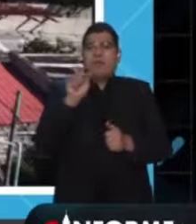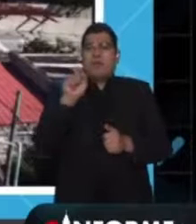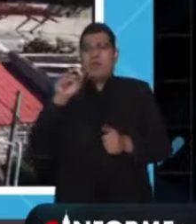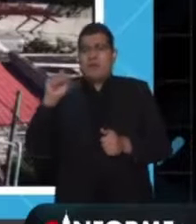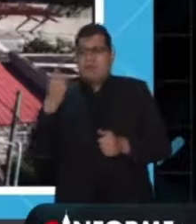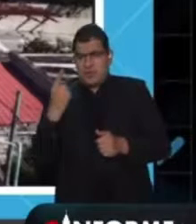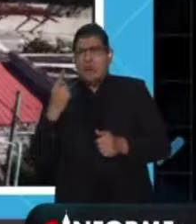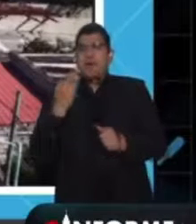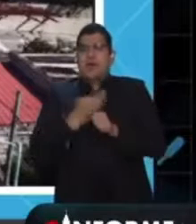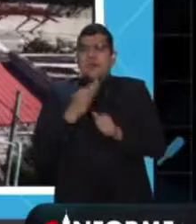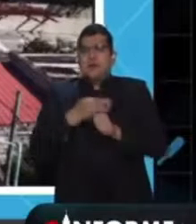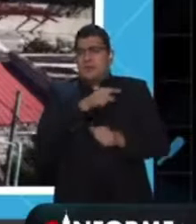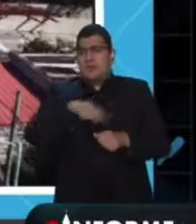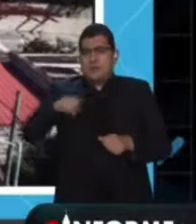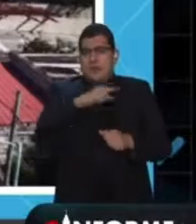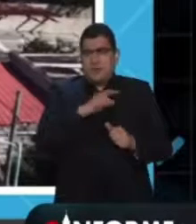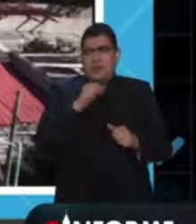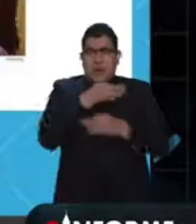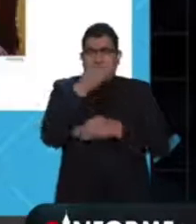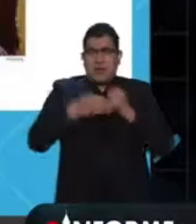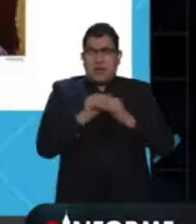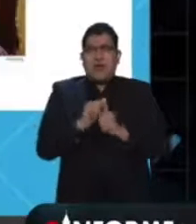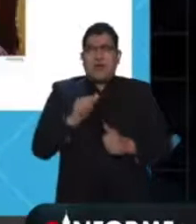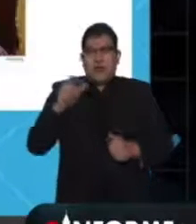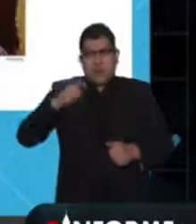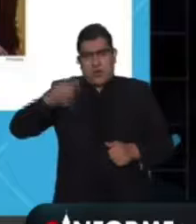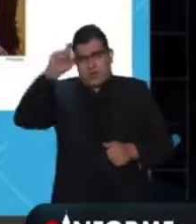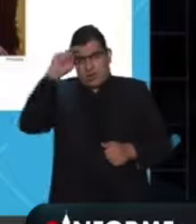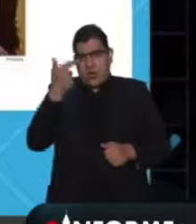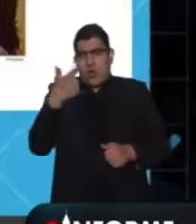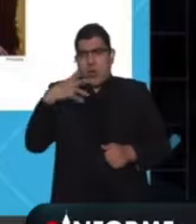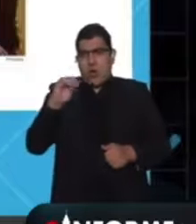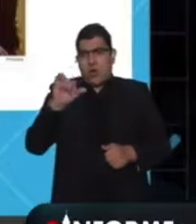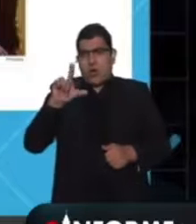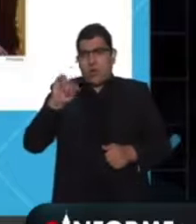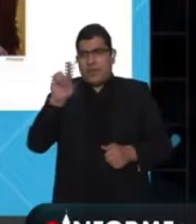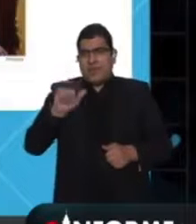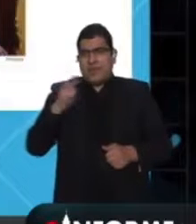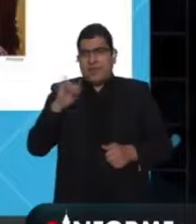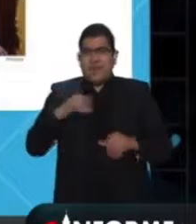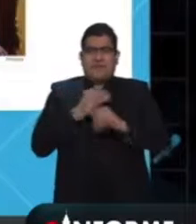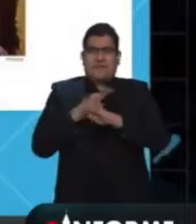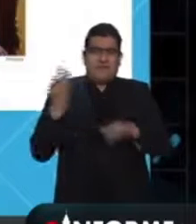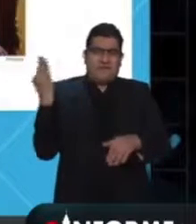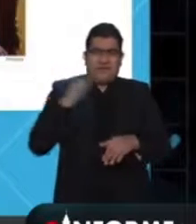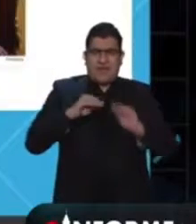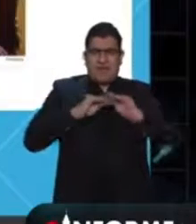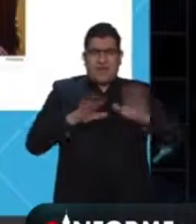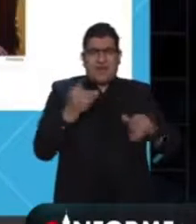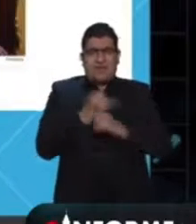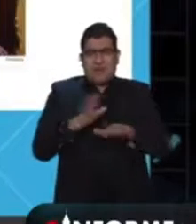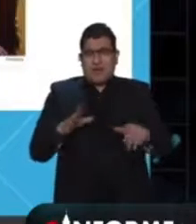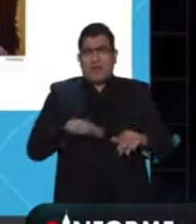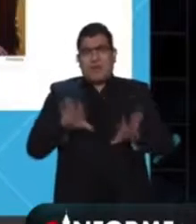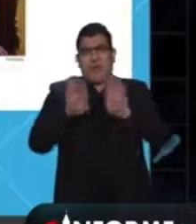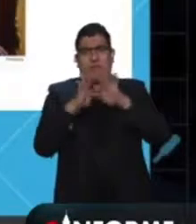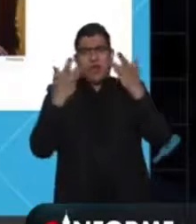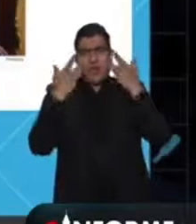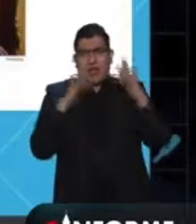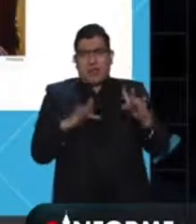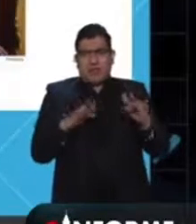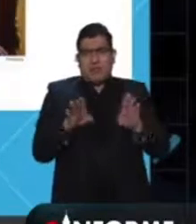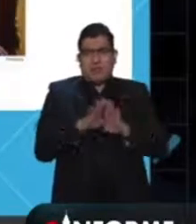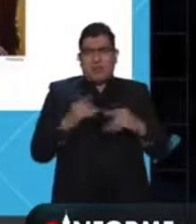nacionales publican la noticia falsa que el subsecretario Hugo López-Gatell, que ha sido víctima de muchas noticias falsas y desinformación, renunciaba a su cargo